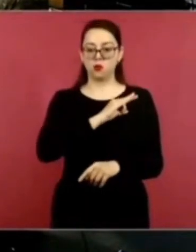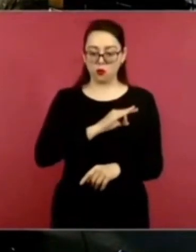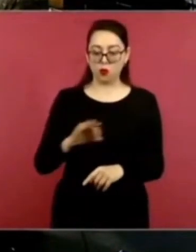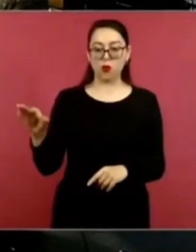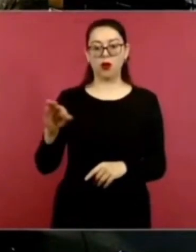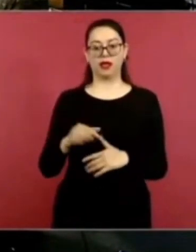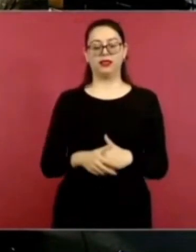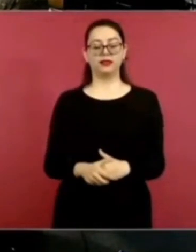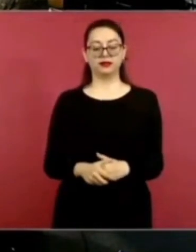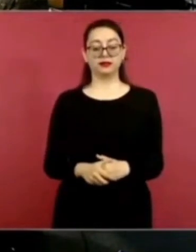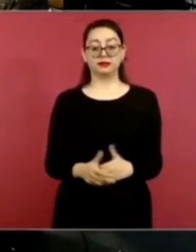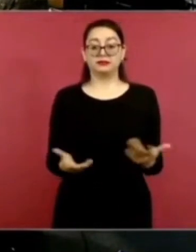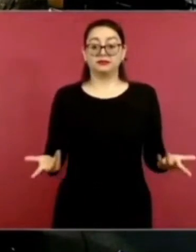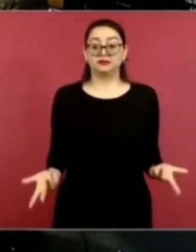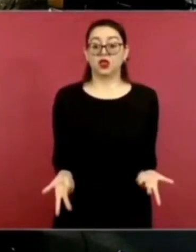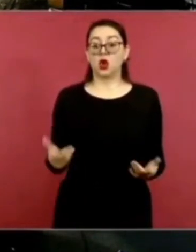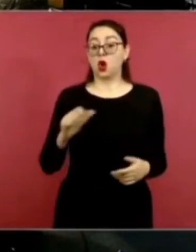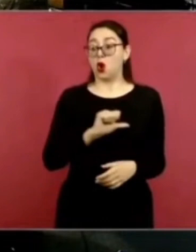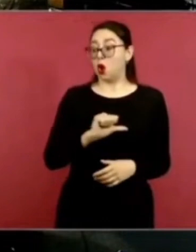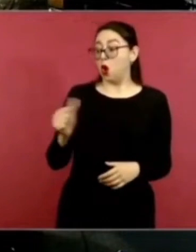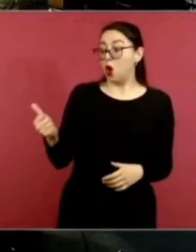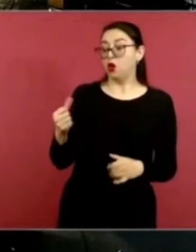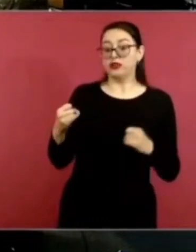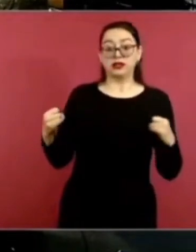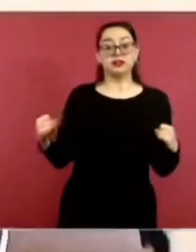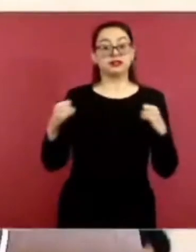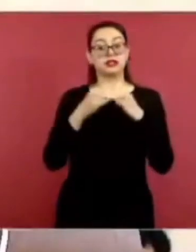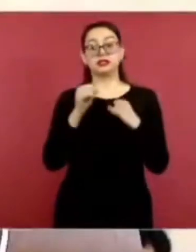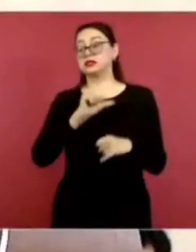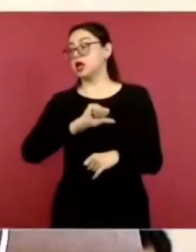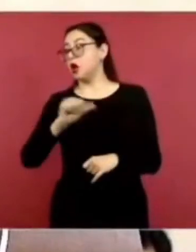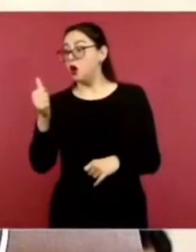ni gubernamental, ni no gubernamental,